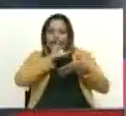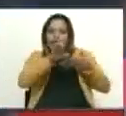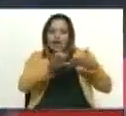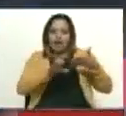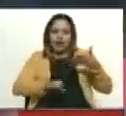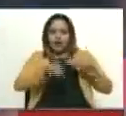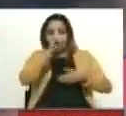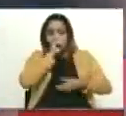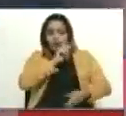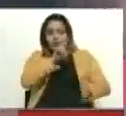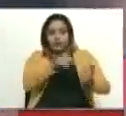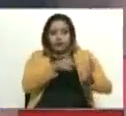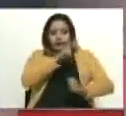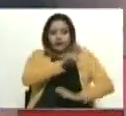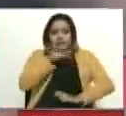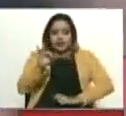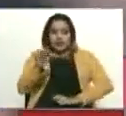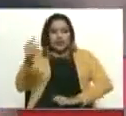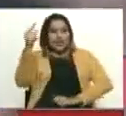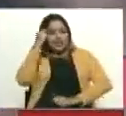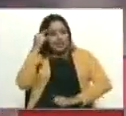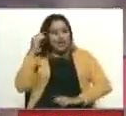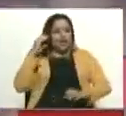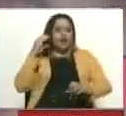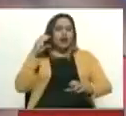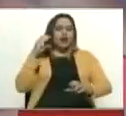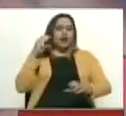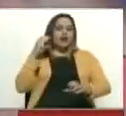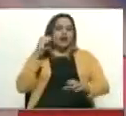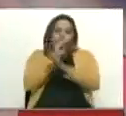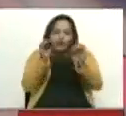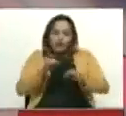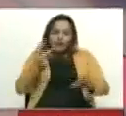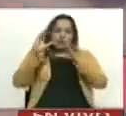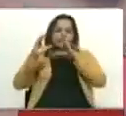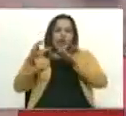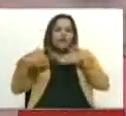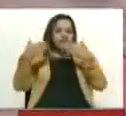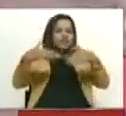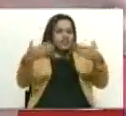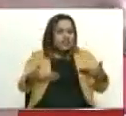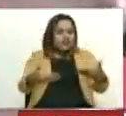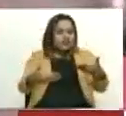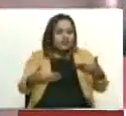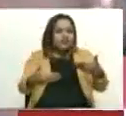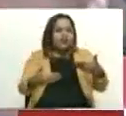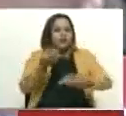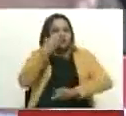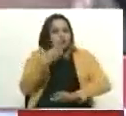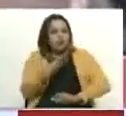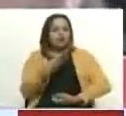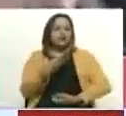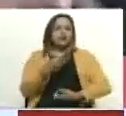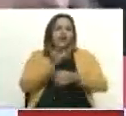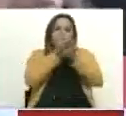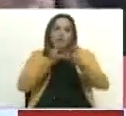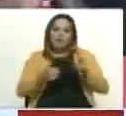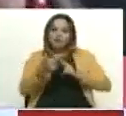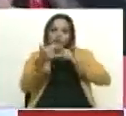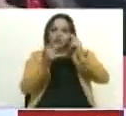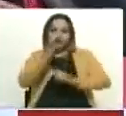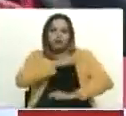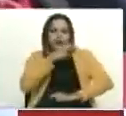2023, que son vías de comunicación para avanzar hacia la construcción de una prosperidad. Porque ¿qué hicieron los